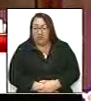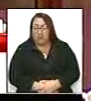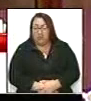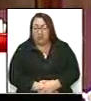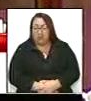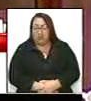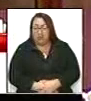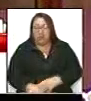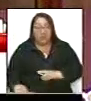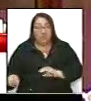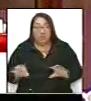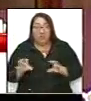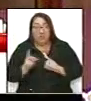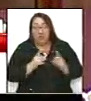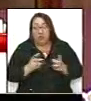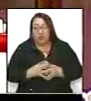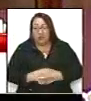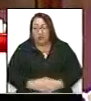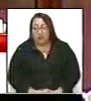pero por eso